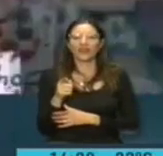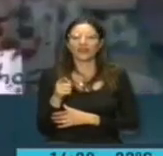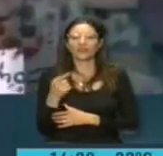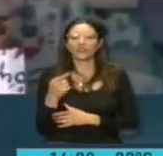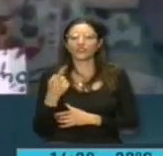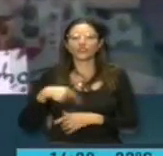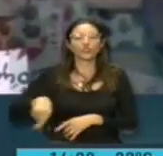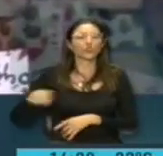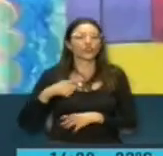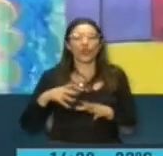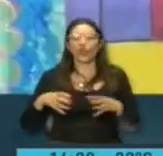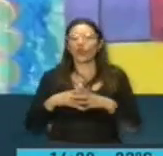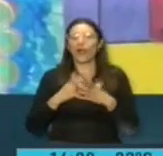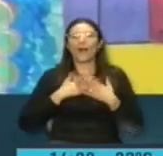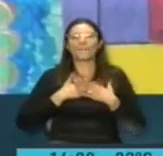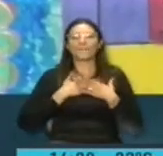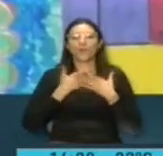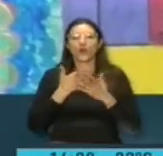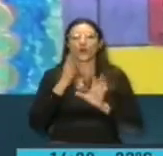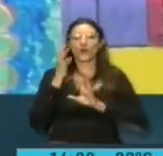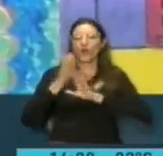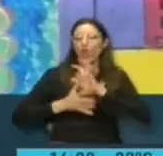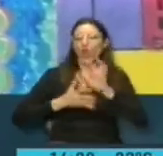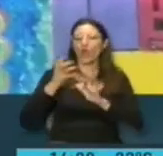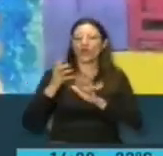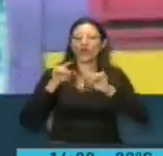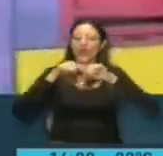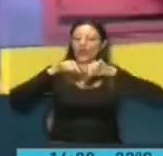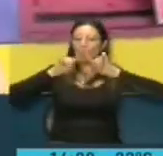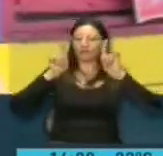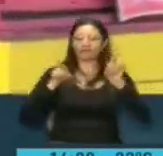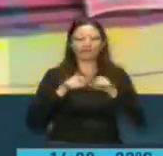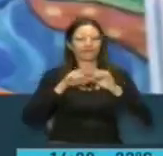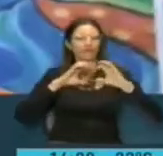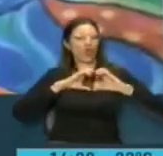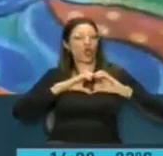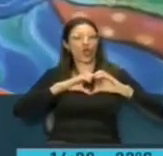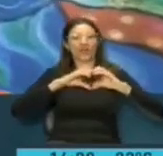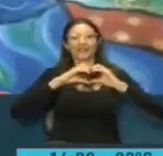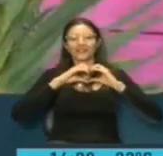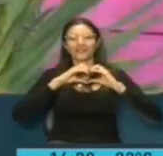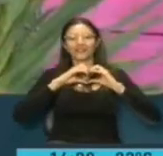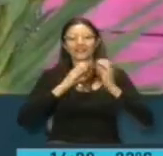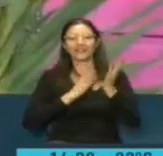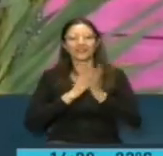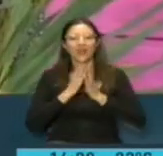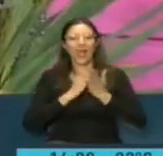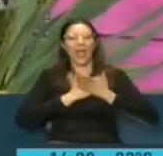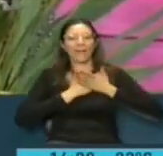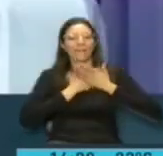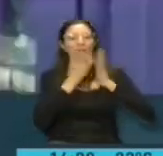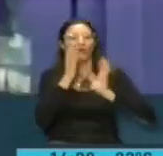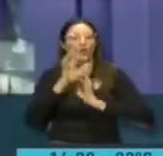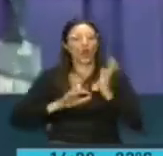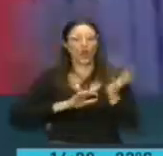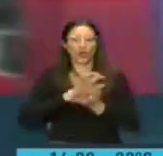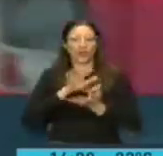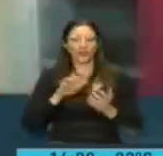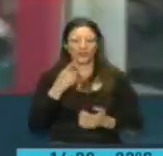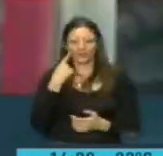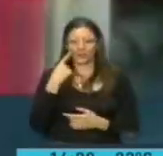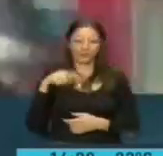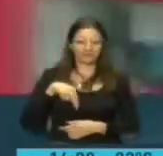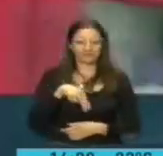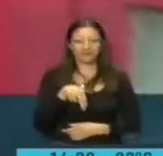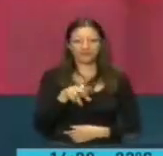Somos Amor. ¿Siempre dándole color a los corazones? Sí, es amor en colores, le digo yo. Te invito a conocer